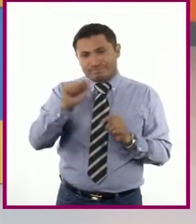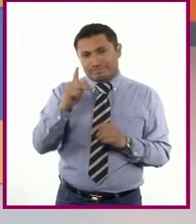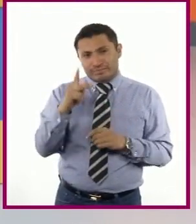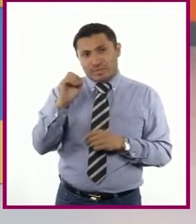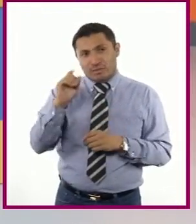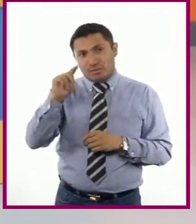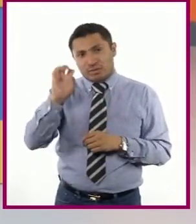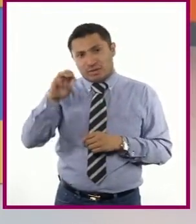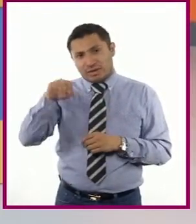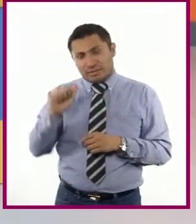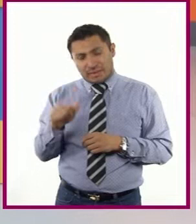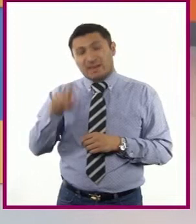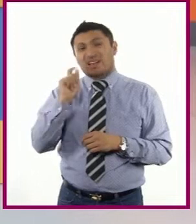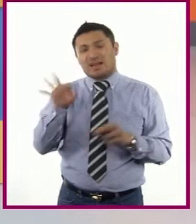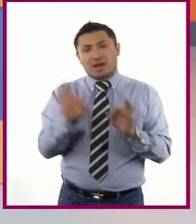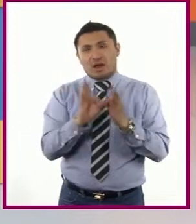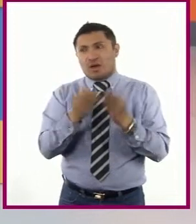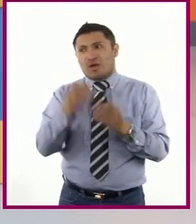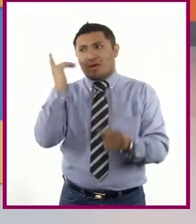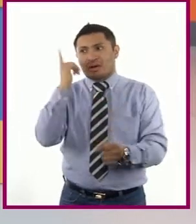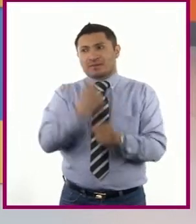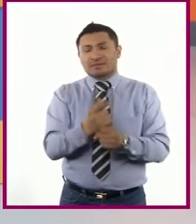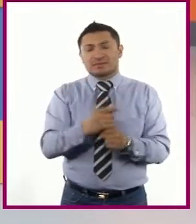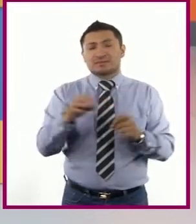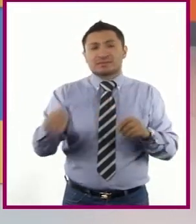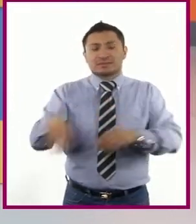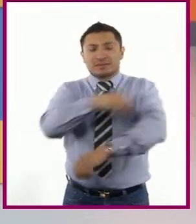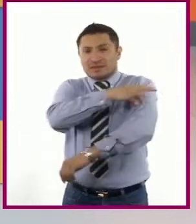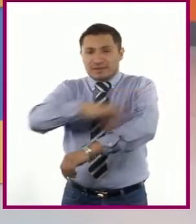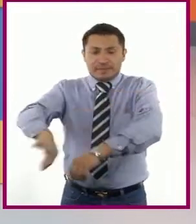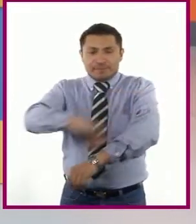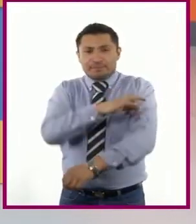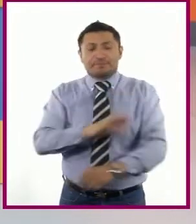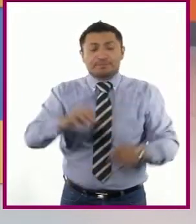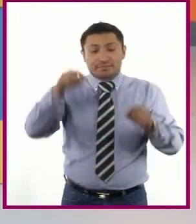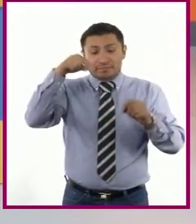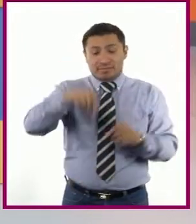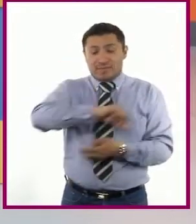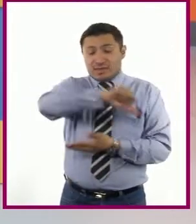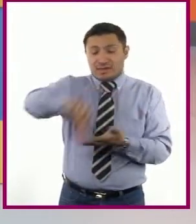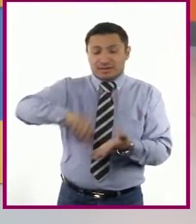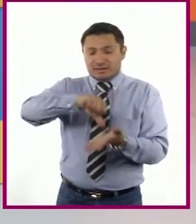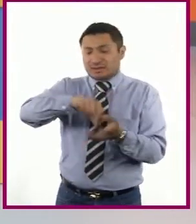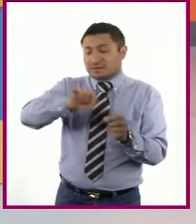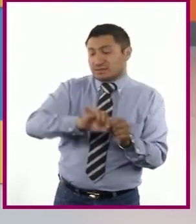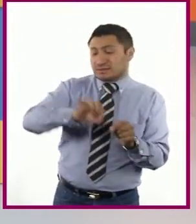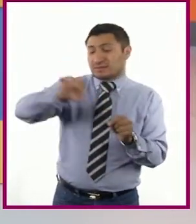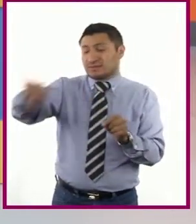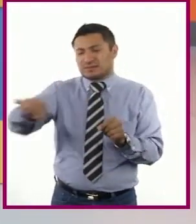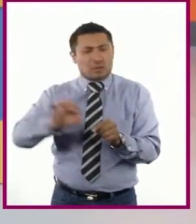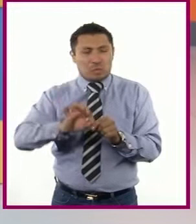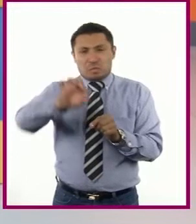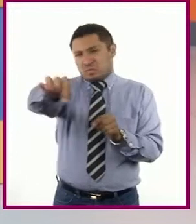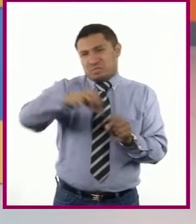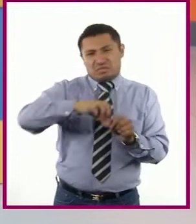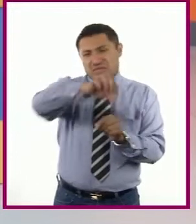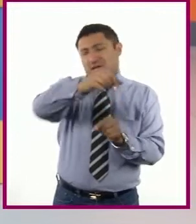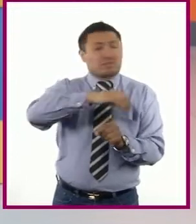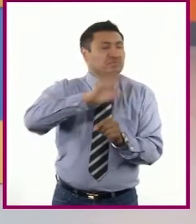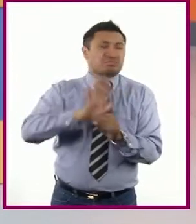Una manera de obtenerla es medir la distancia del centro del octágono al punto medio de cualquiera de sus